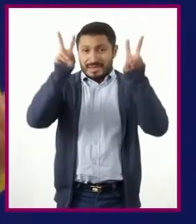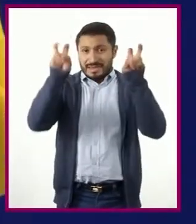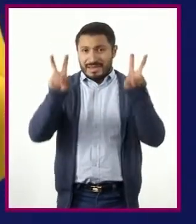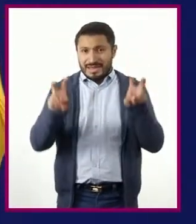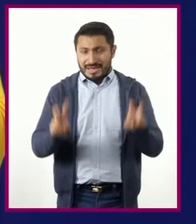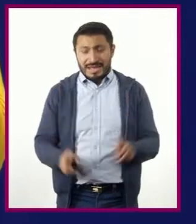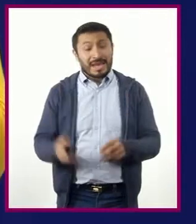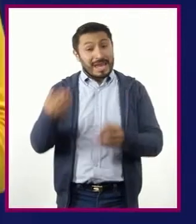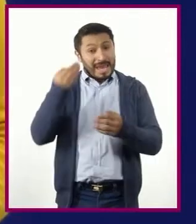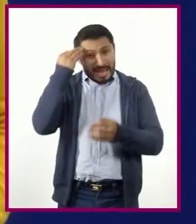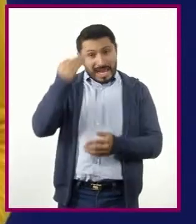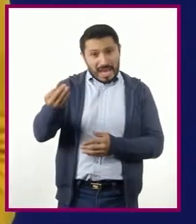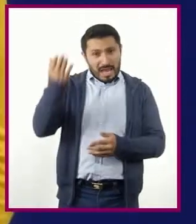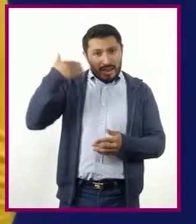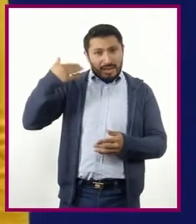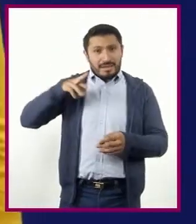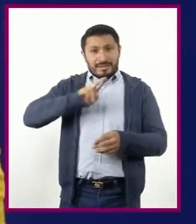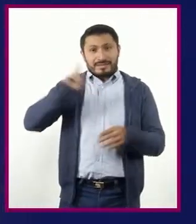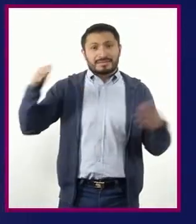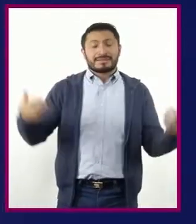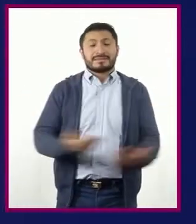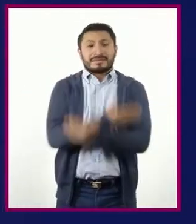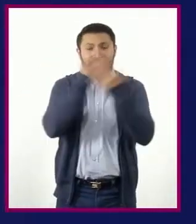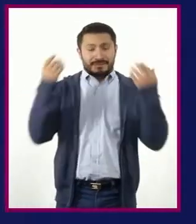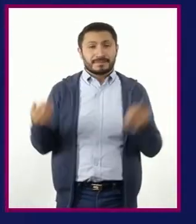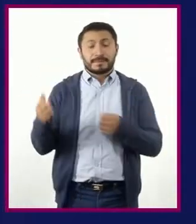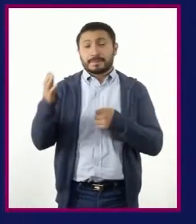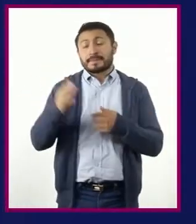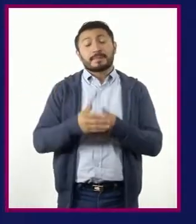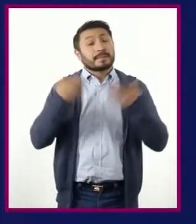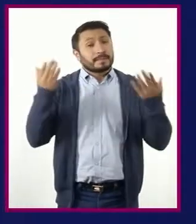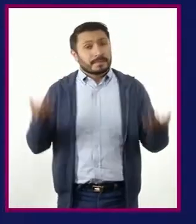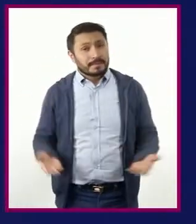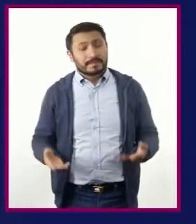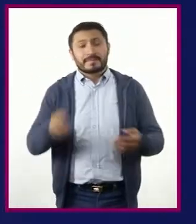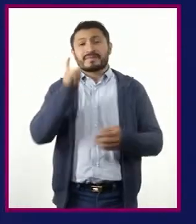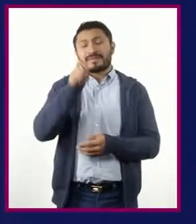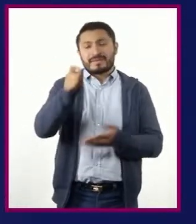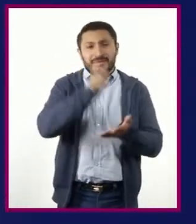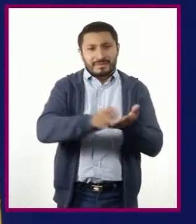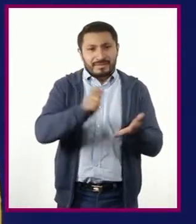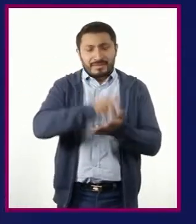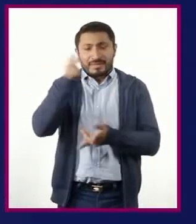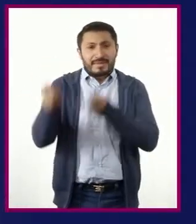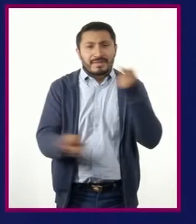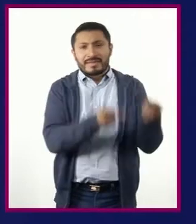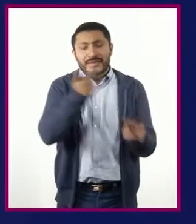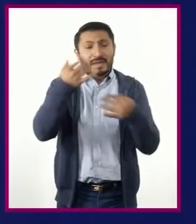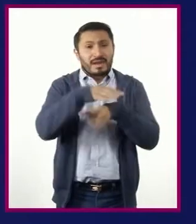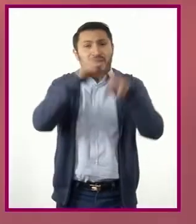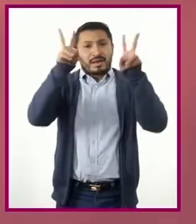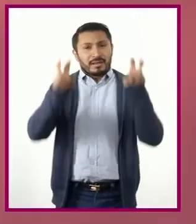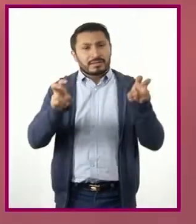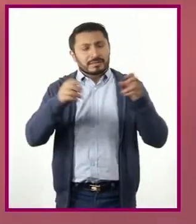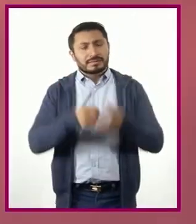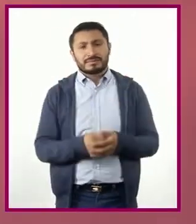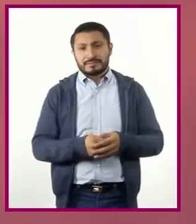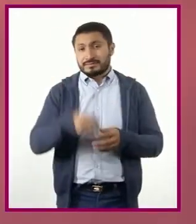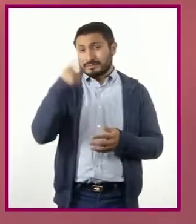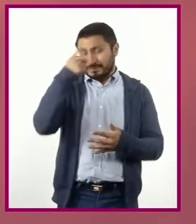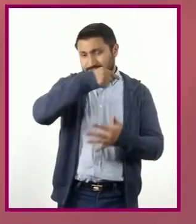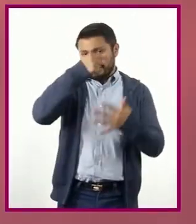se trataban en el Renacimiento. El siguiente paso consiste en redactar preguntas sobre el tema.